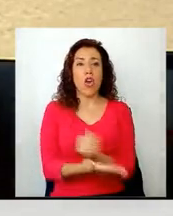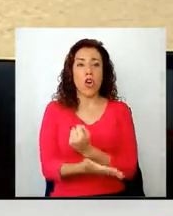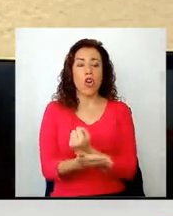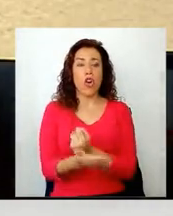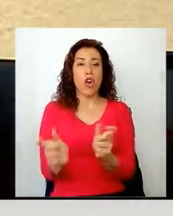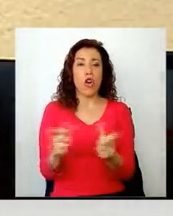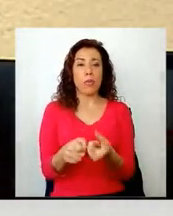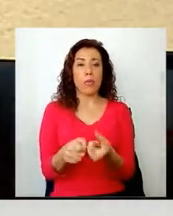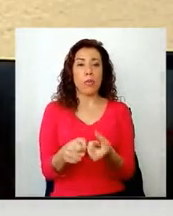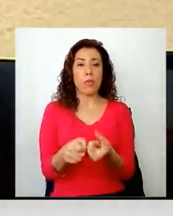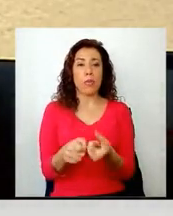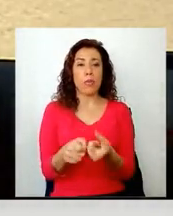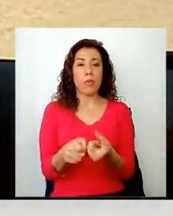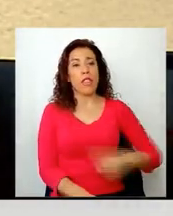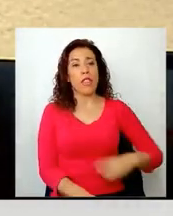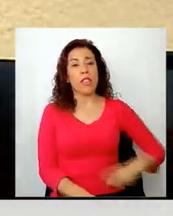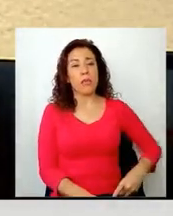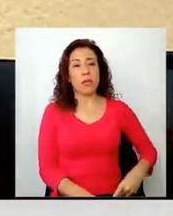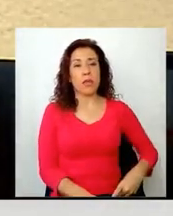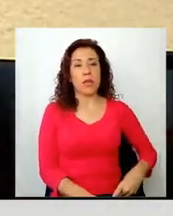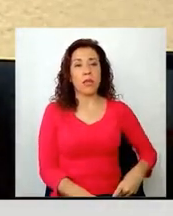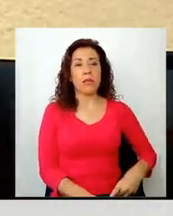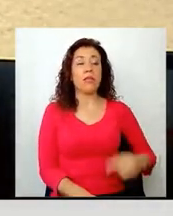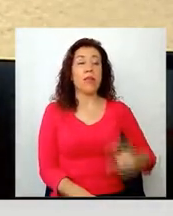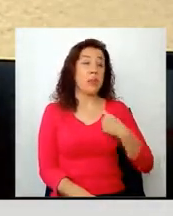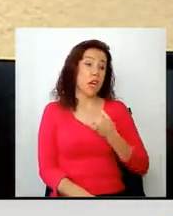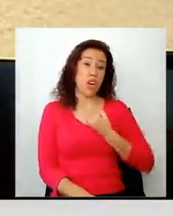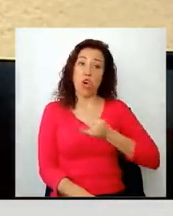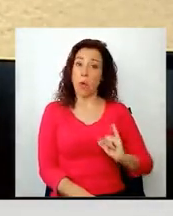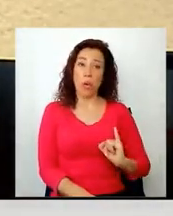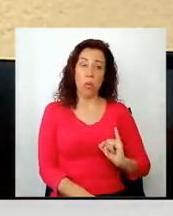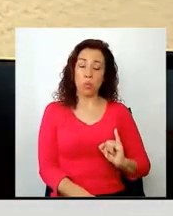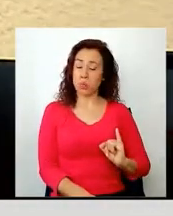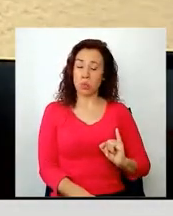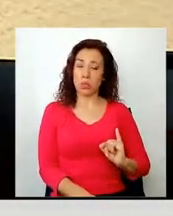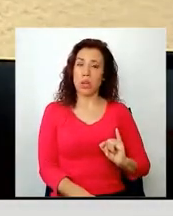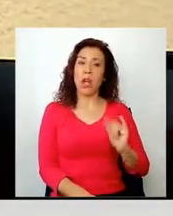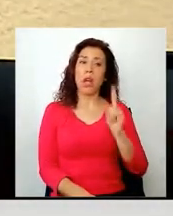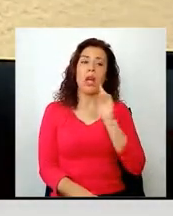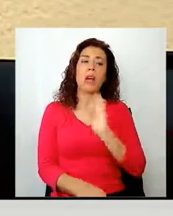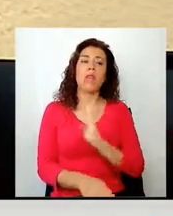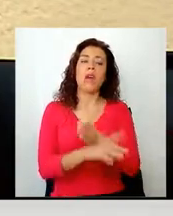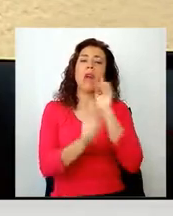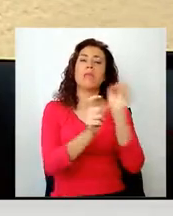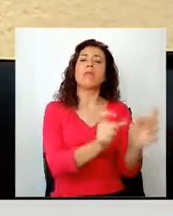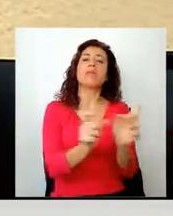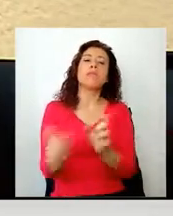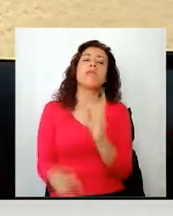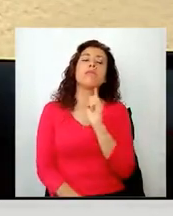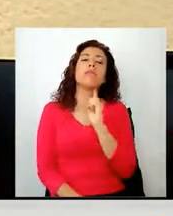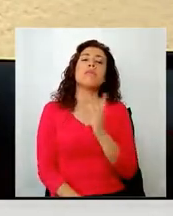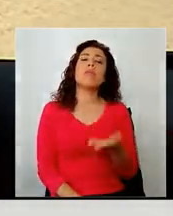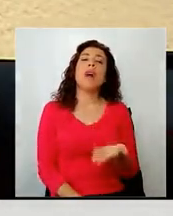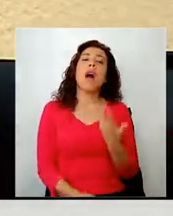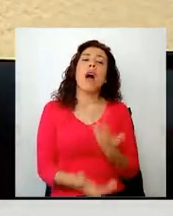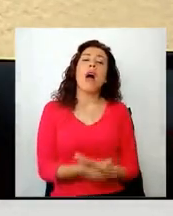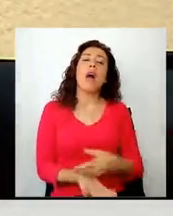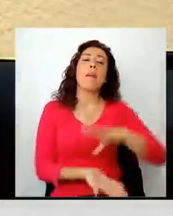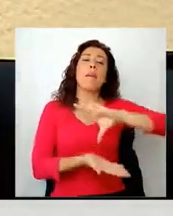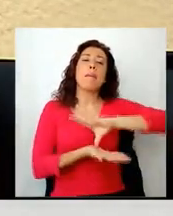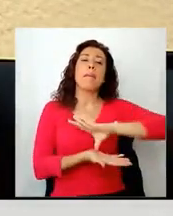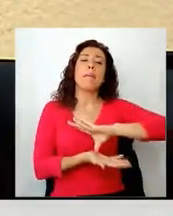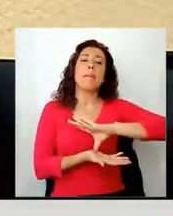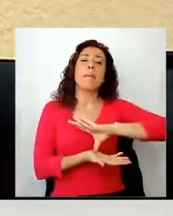que para mí no es de mi gusto Quién va a fiscalizar si hoy tenemos un país que se ha llenado